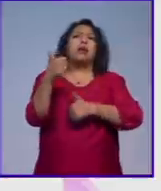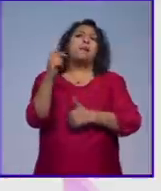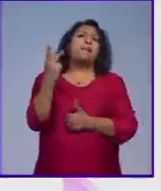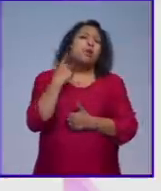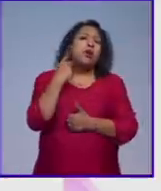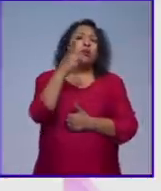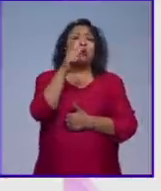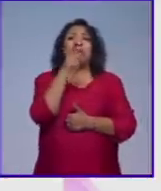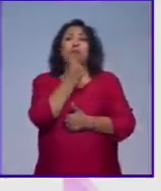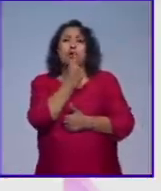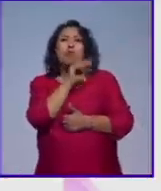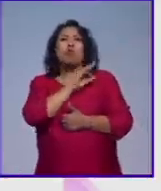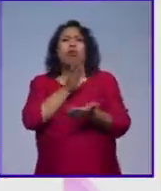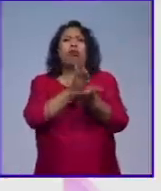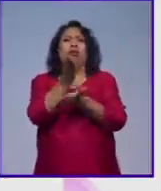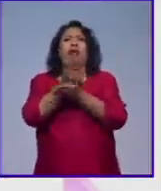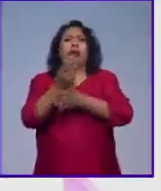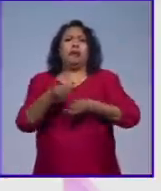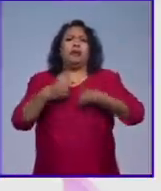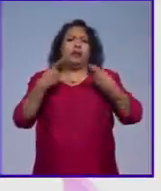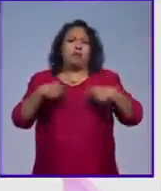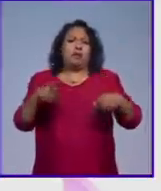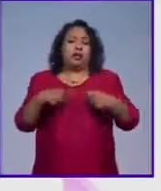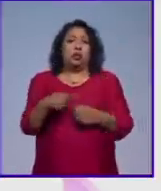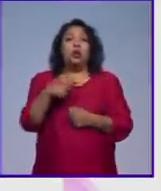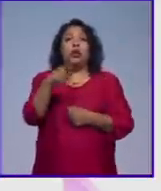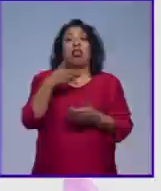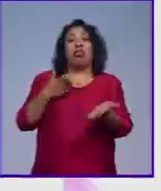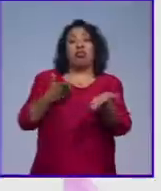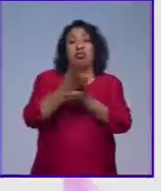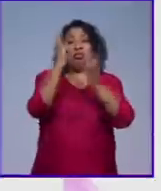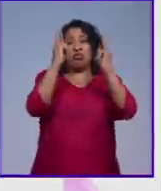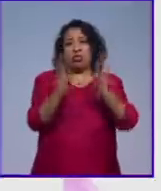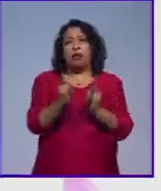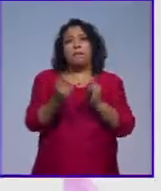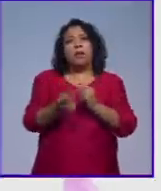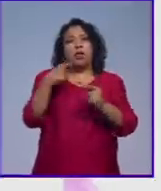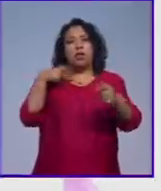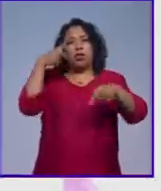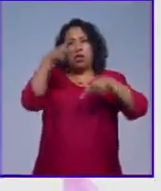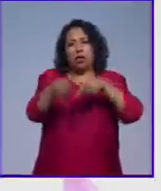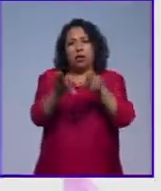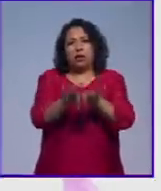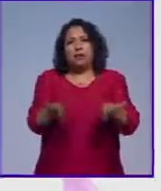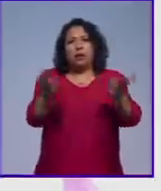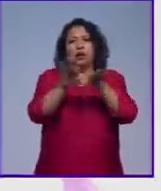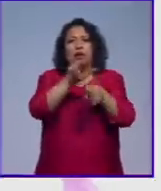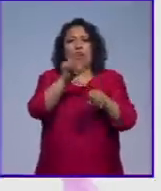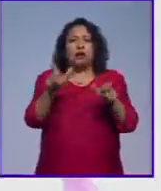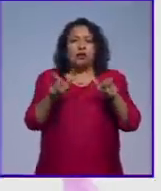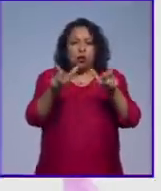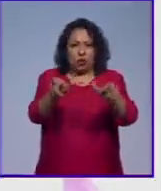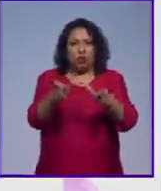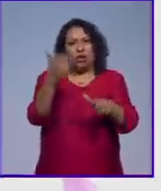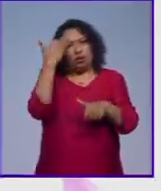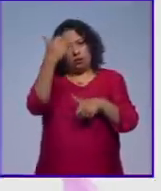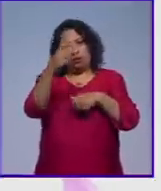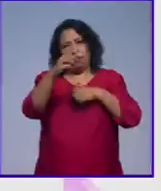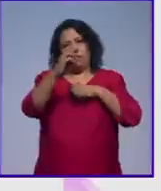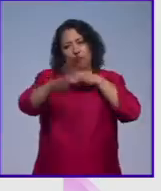que la policía puede entrar en la vida de las personas. La invasión a la cancha fue la primera interrupción significativa de seguridad durante el